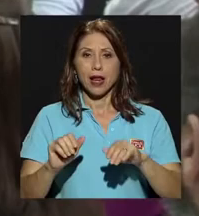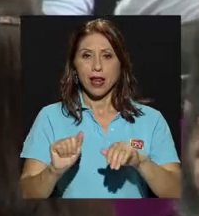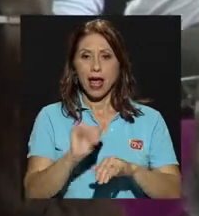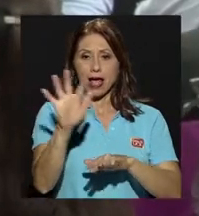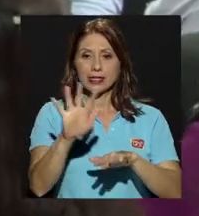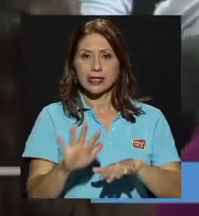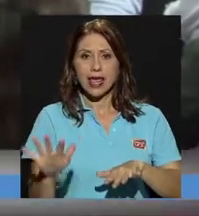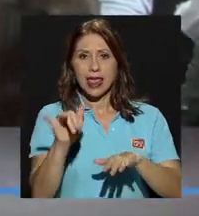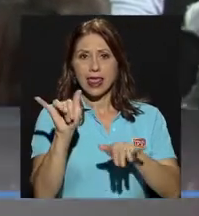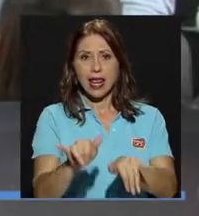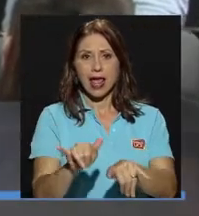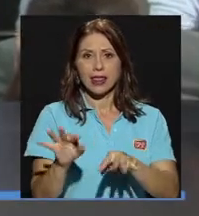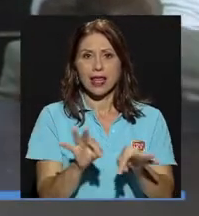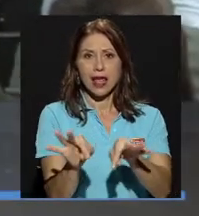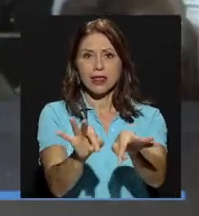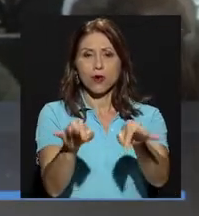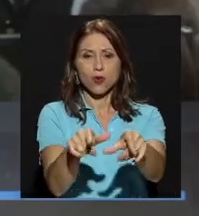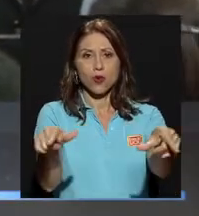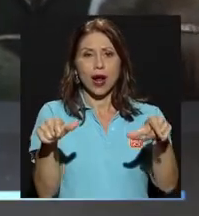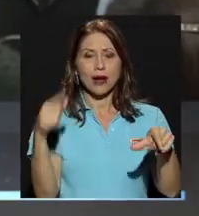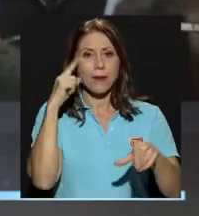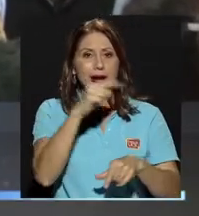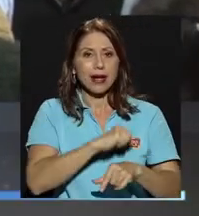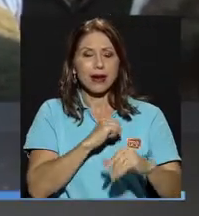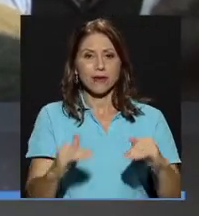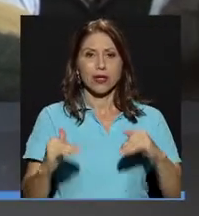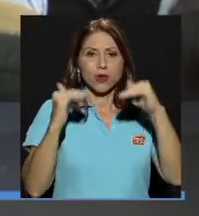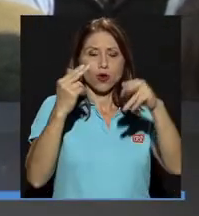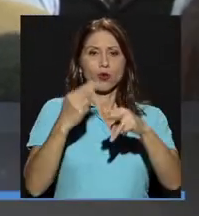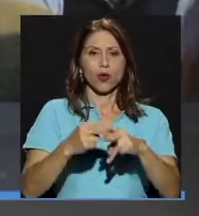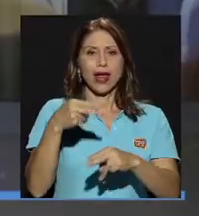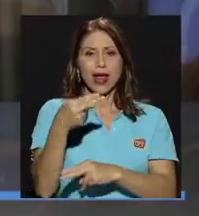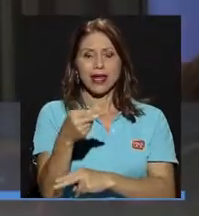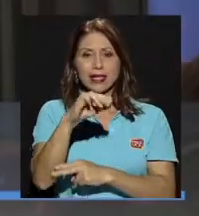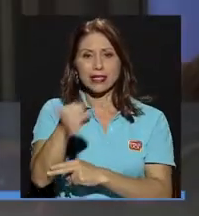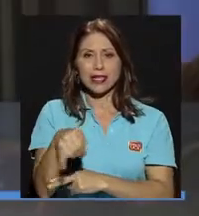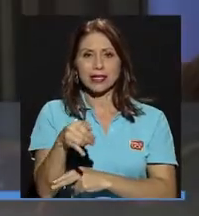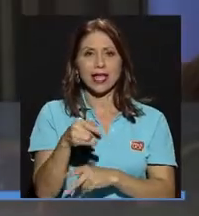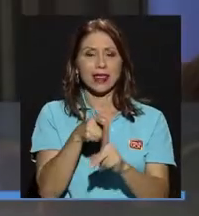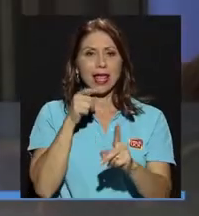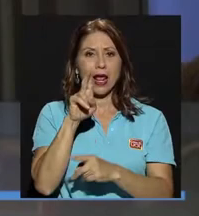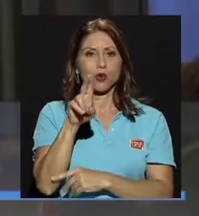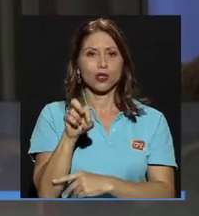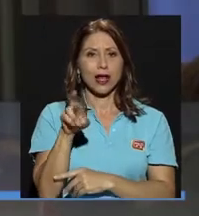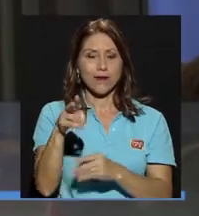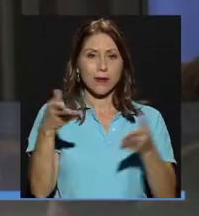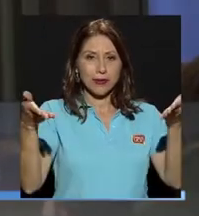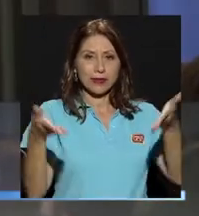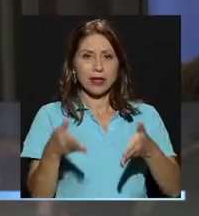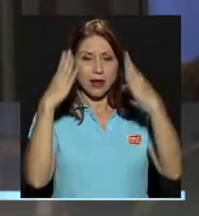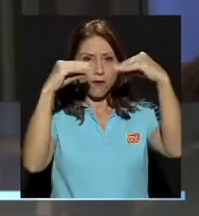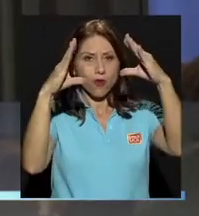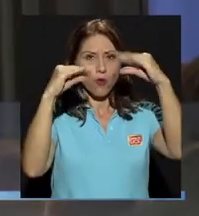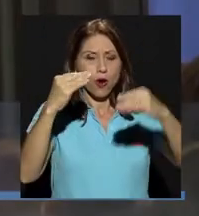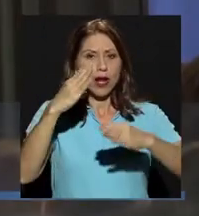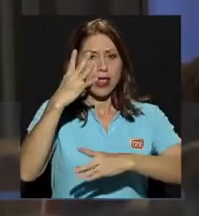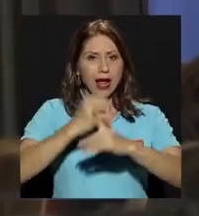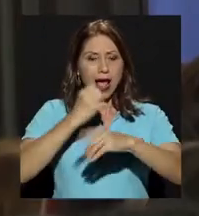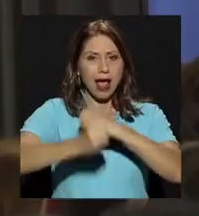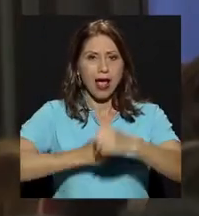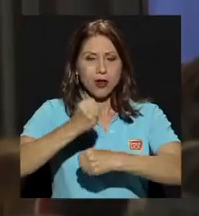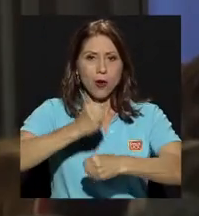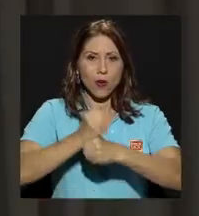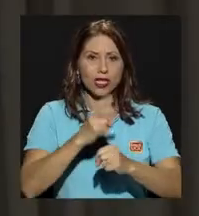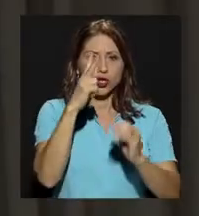La sede del Atlántico fue el escenario para que el rector Henning Jensen de la UCR presentara el informe anual de labores